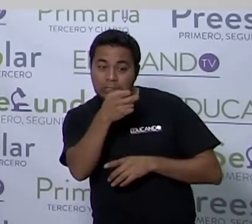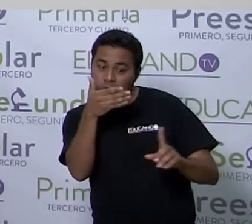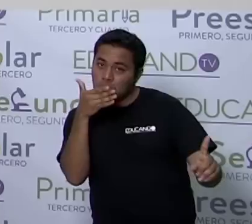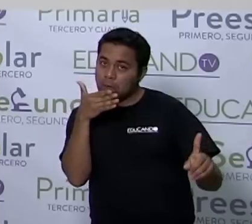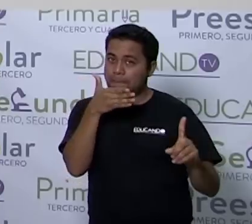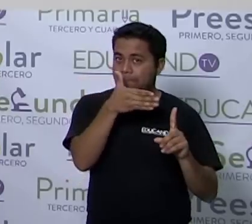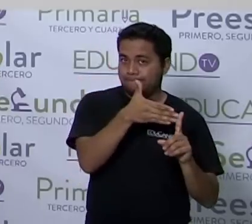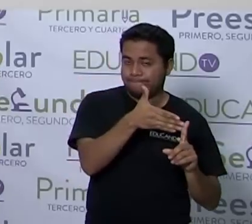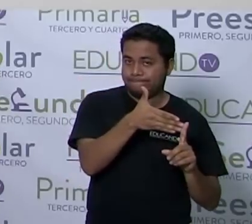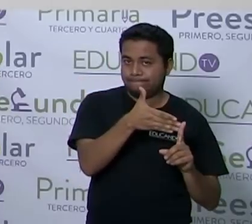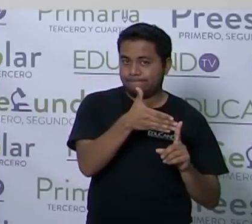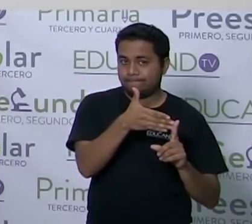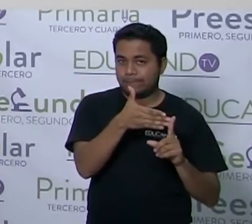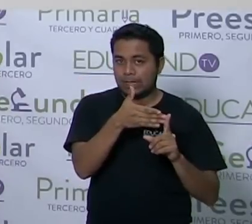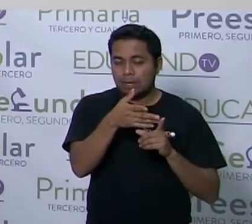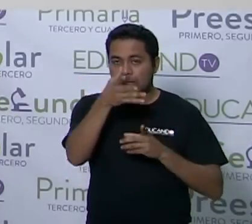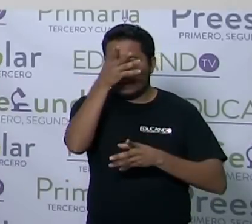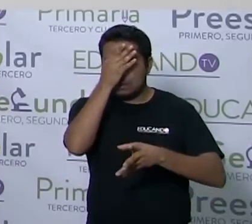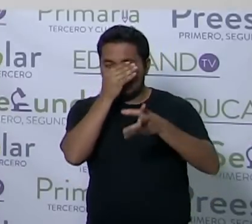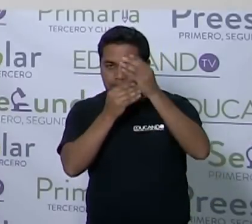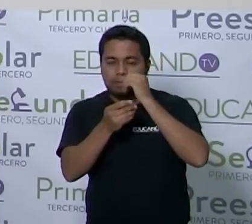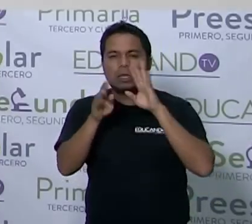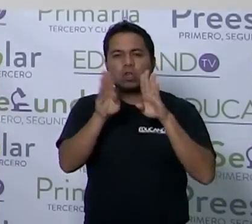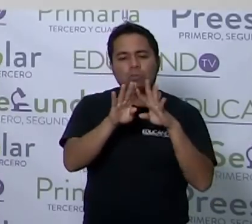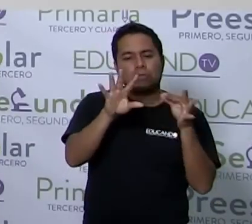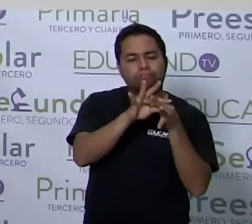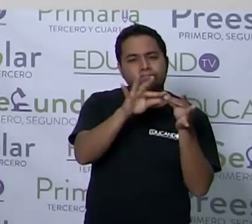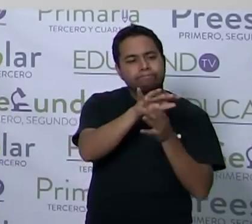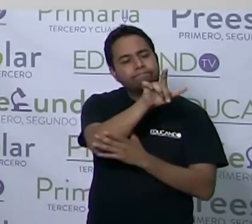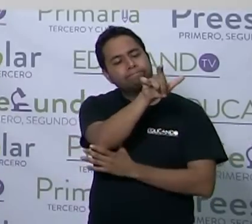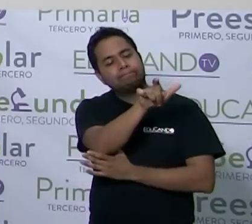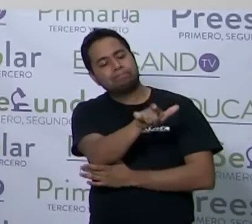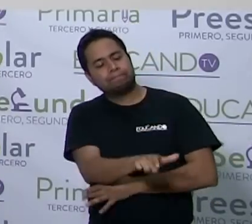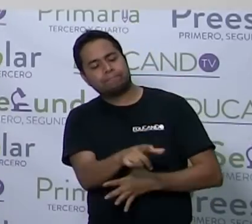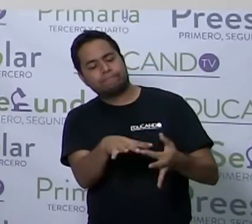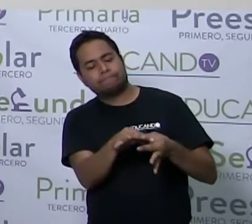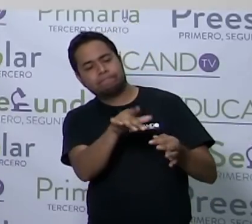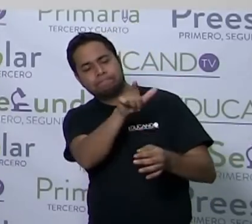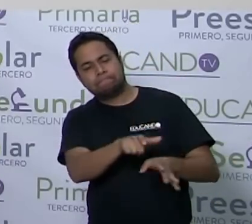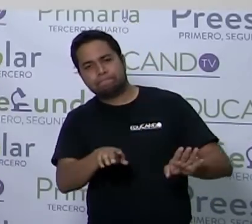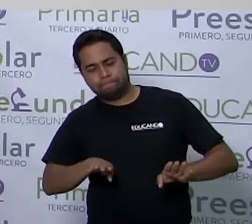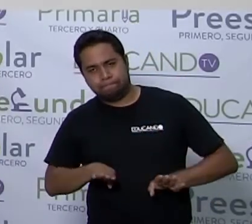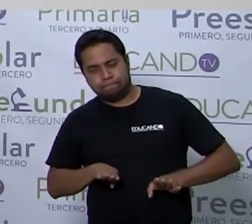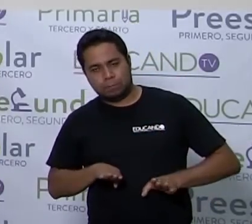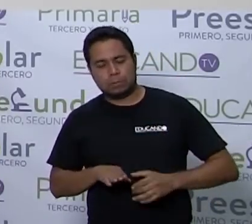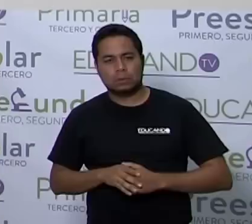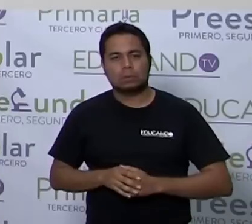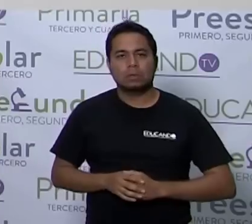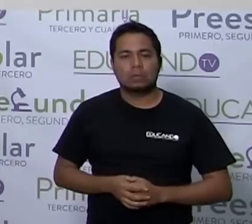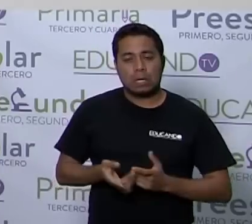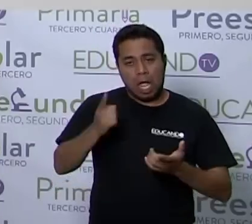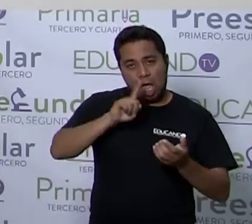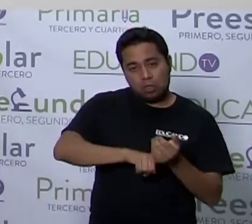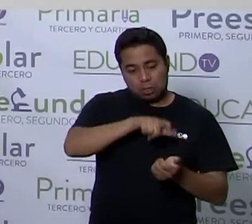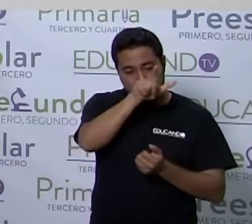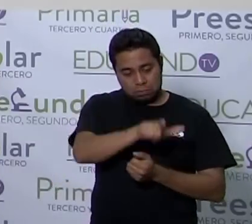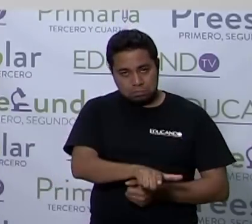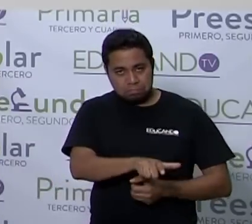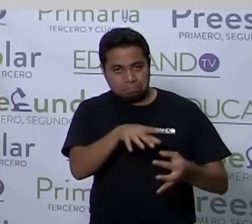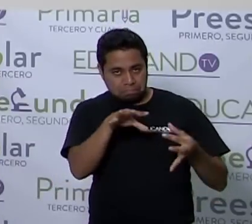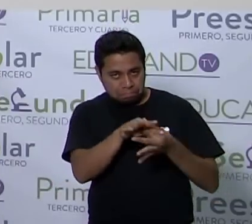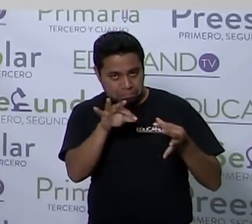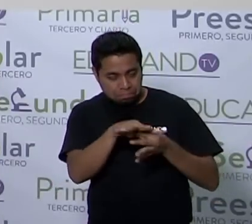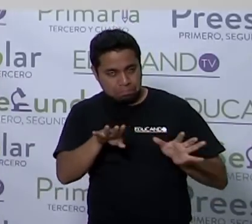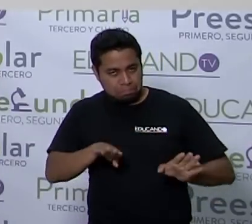finalidad, aprender a hacer descripciones, perdón. En una descripción, niños,